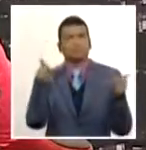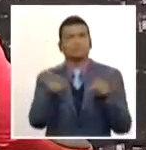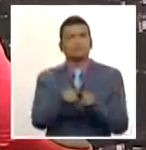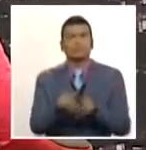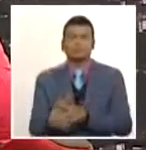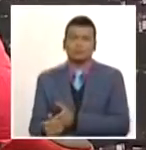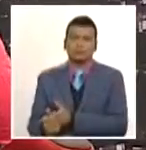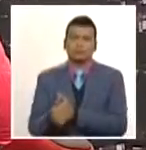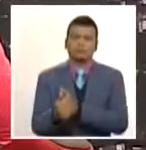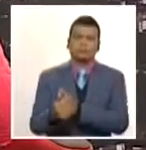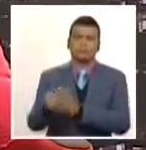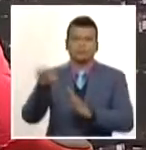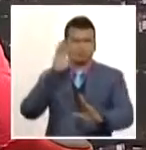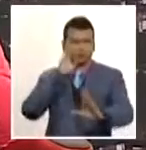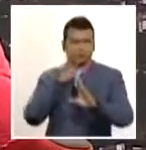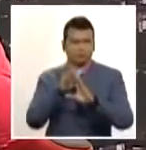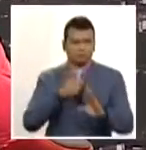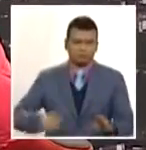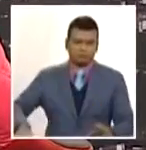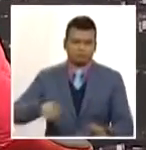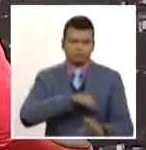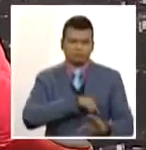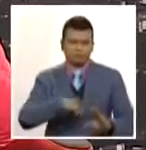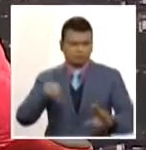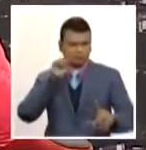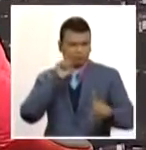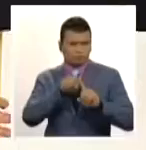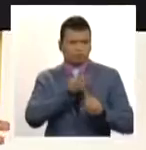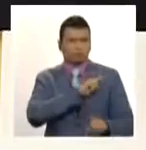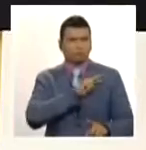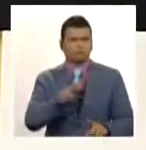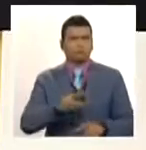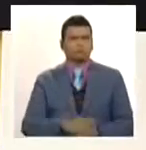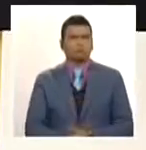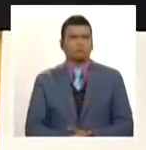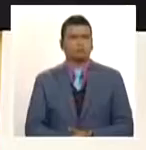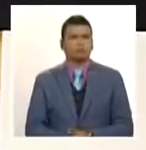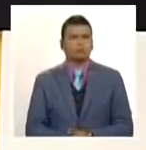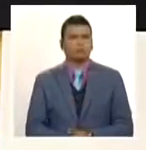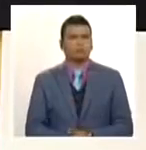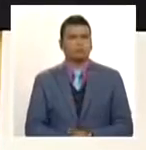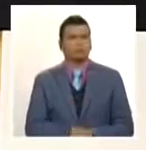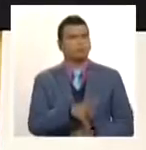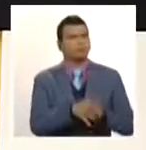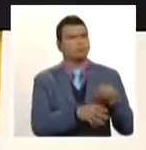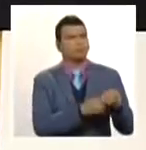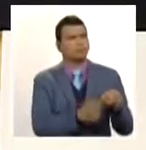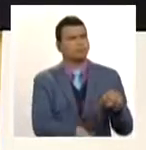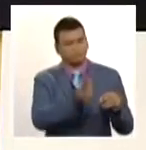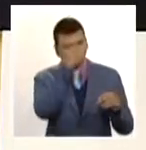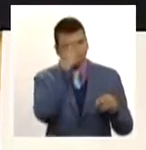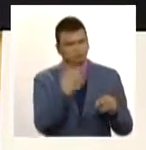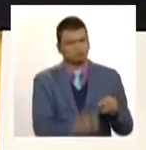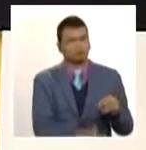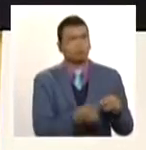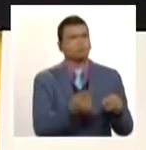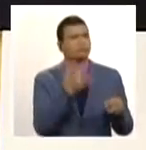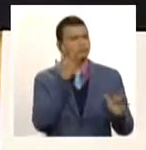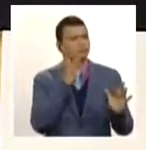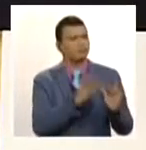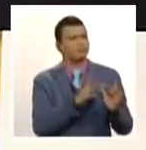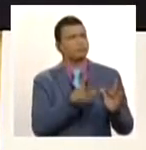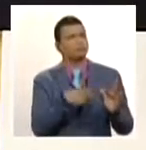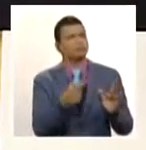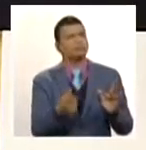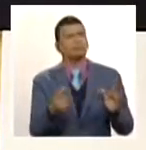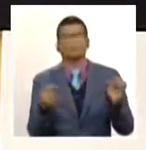navegación y hacia dónde queremos ir nosotros y apuntarle al Valle del Cauca. Y ahí yo quiero tocar un punto muy importante, María Fernanda, y es, por ejemplo, la conectividad para los próximos